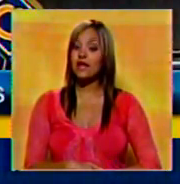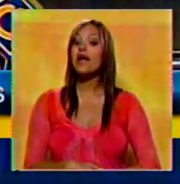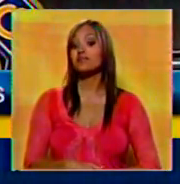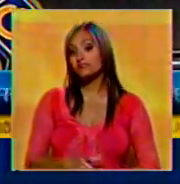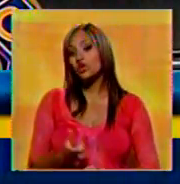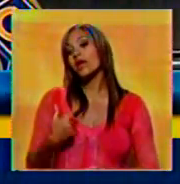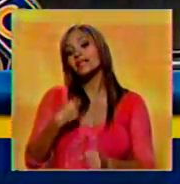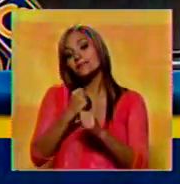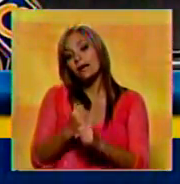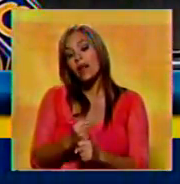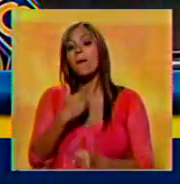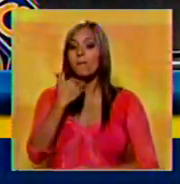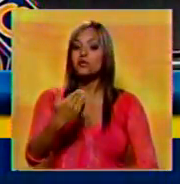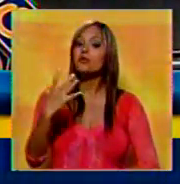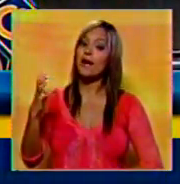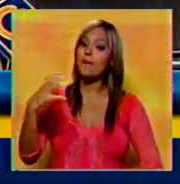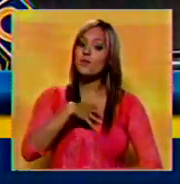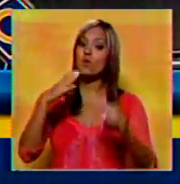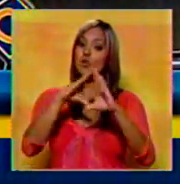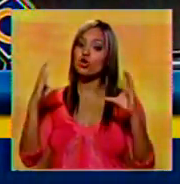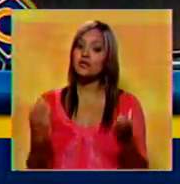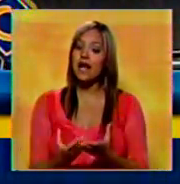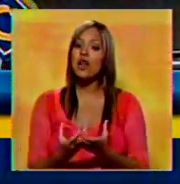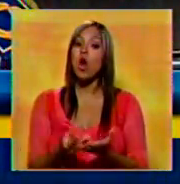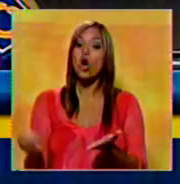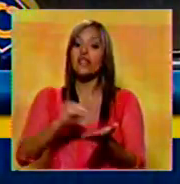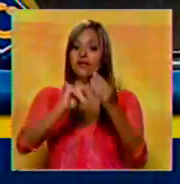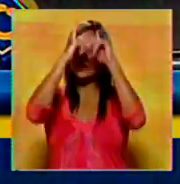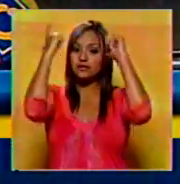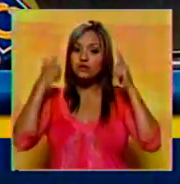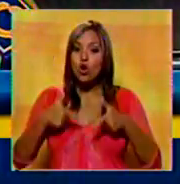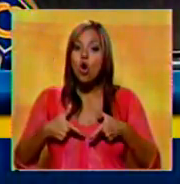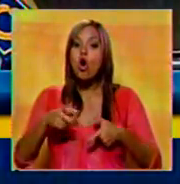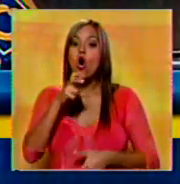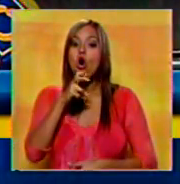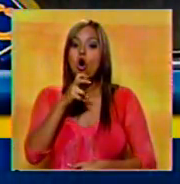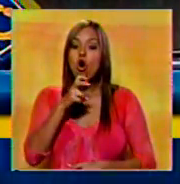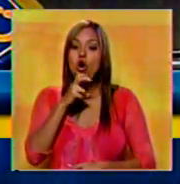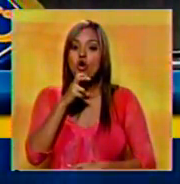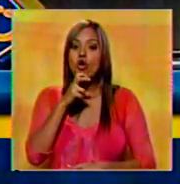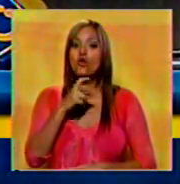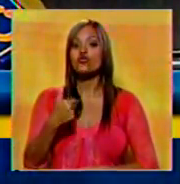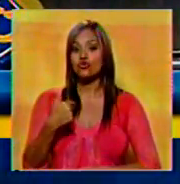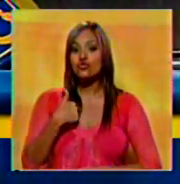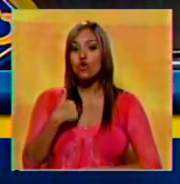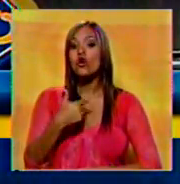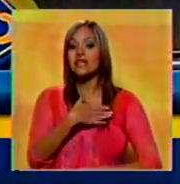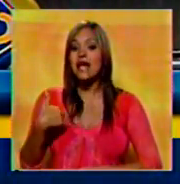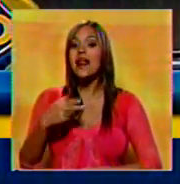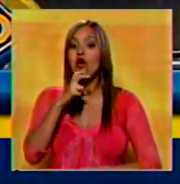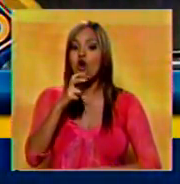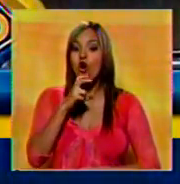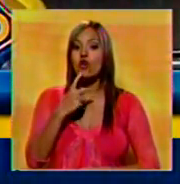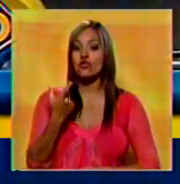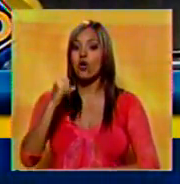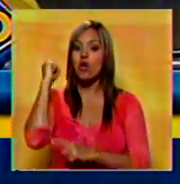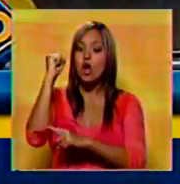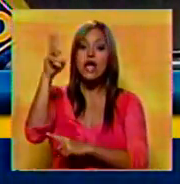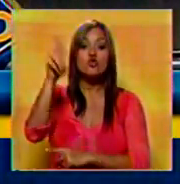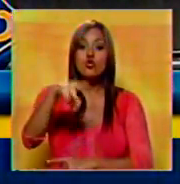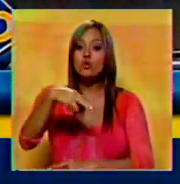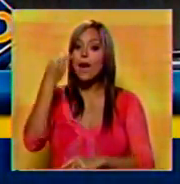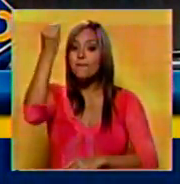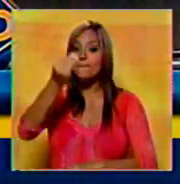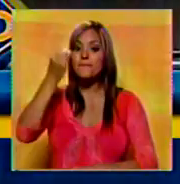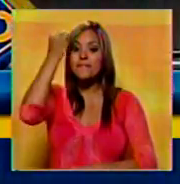Esperemos que para el próximo campeonato mundial estemos en esa medalla nuevamente y traérmela de oro, porque yo la quiero, pues, o sea, yo quiero lograr esto. Nunca había